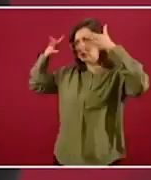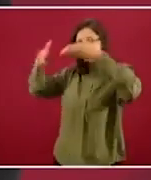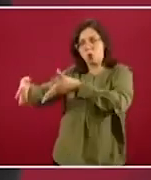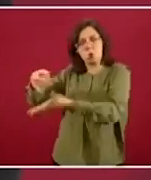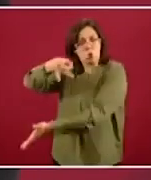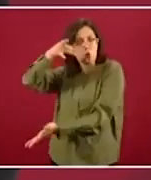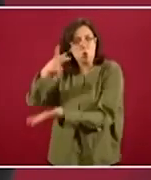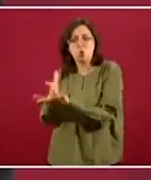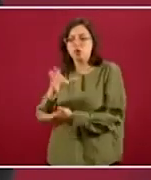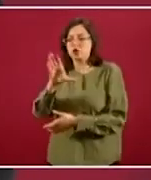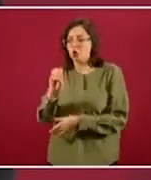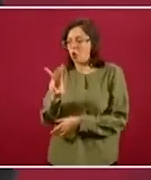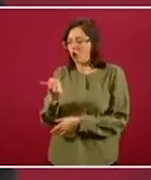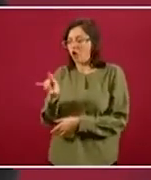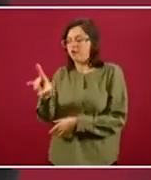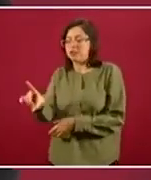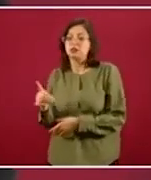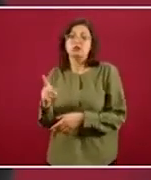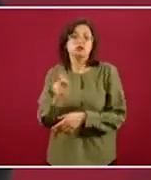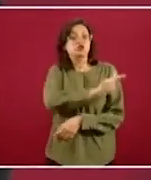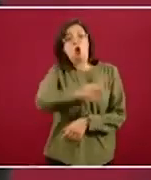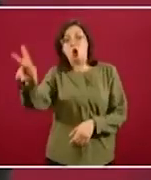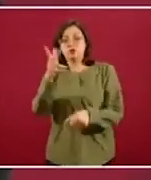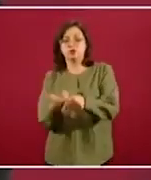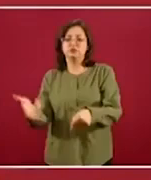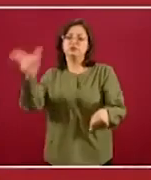coordinación entre hospitales para